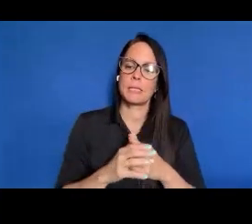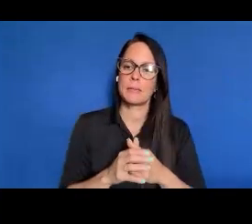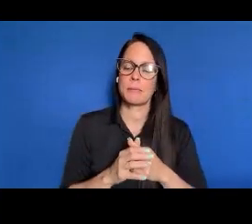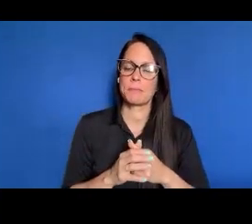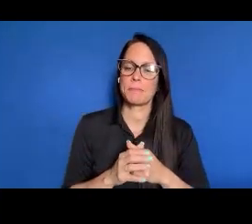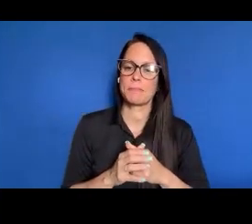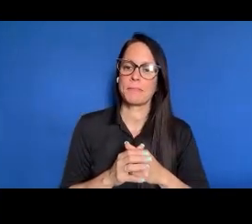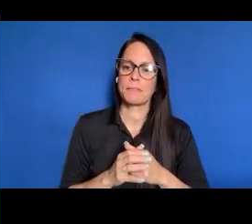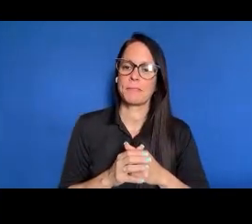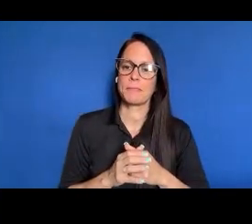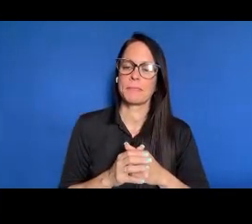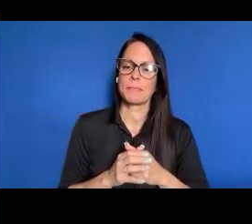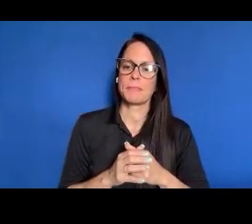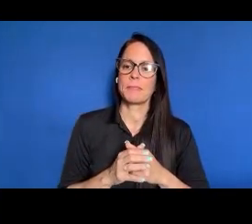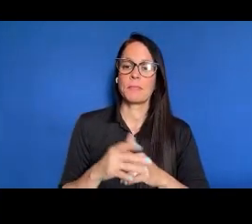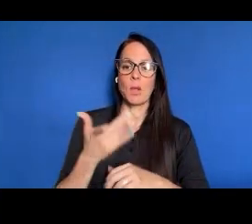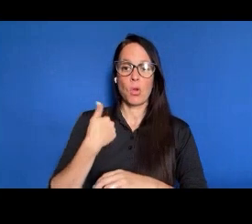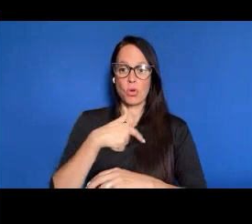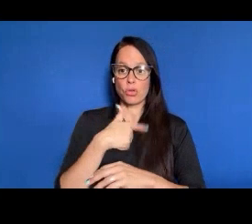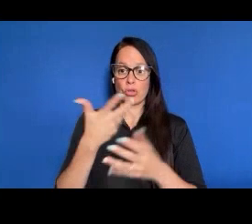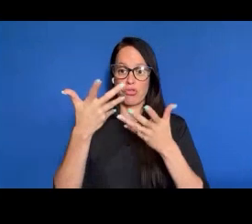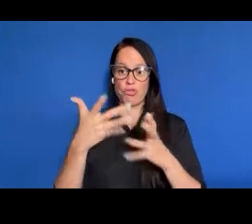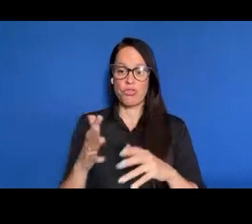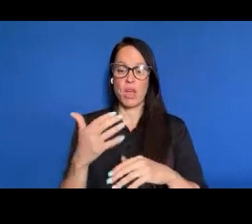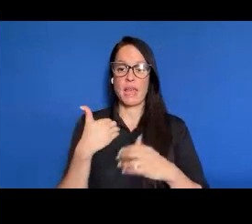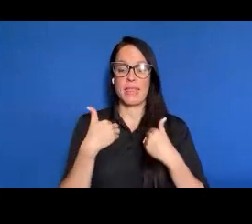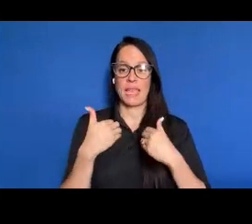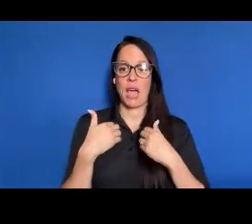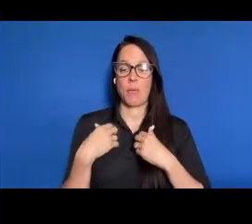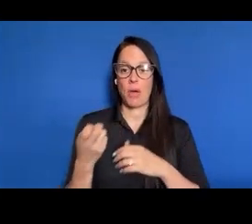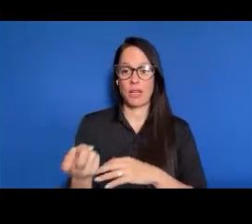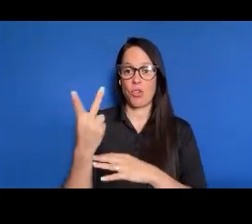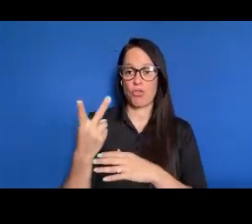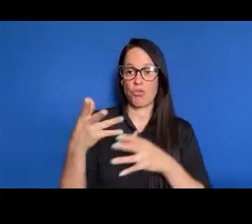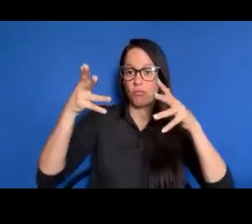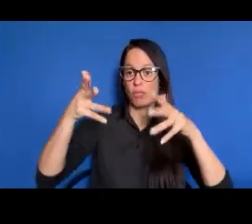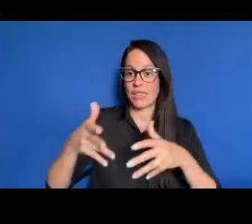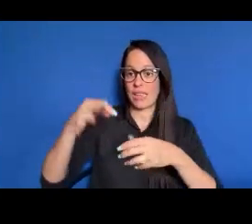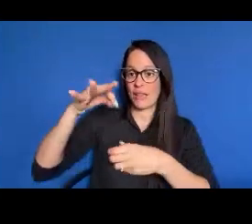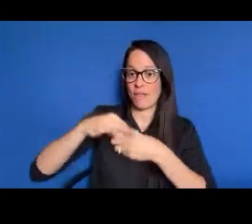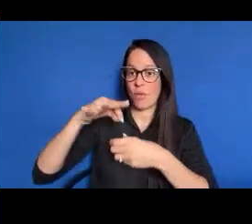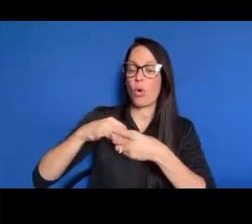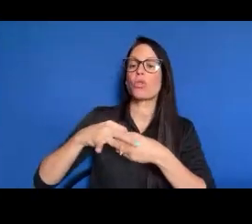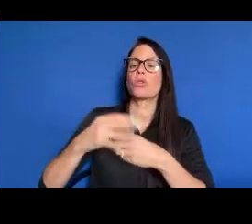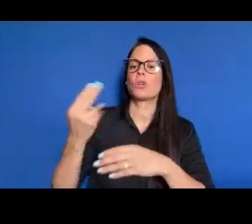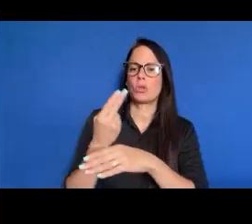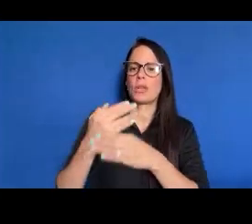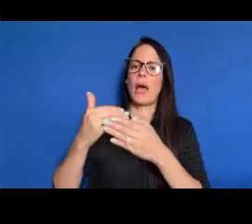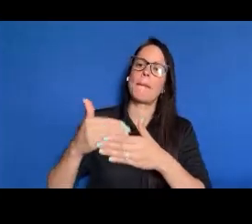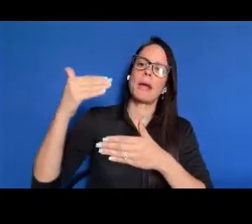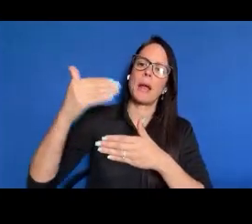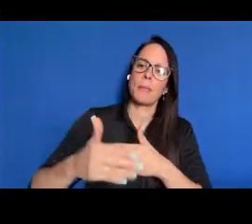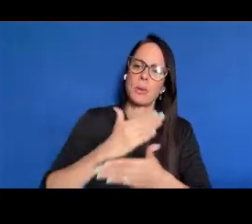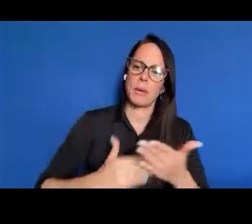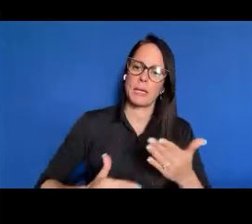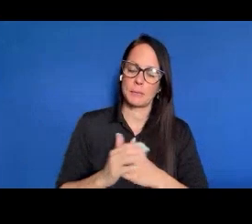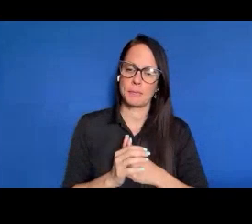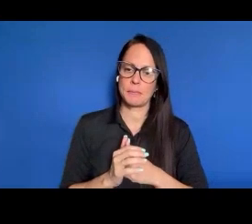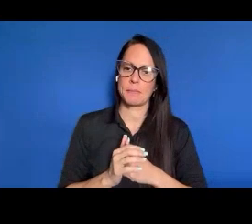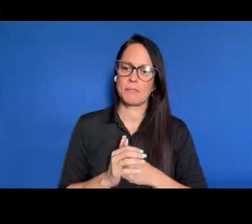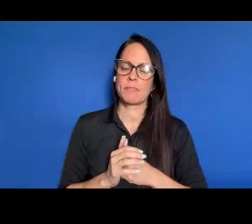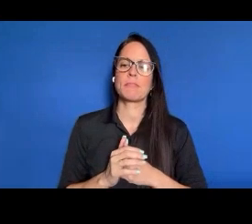Así que una vez tengamos estos 2 votos restantes, se informará decisión y se procederá con las próximas etapas, ¿verdad? Es una pregunta, ¿verdad?, que